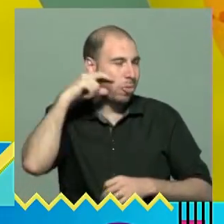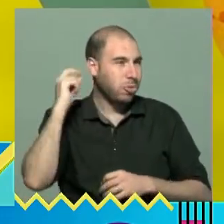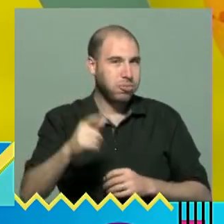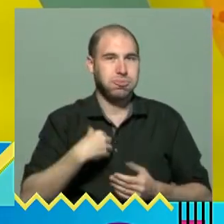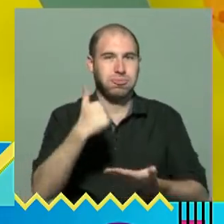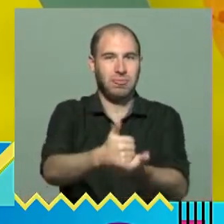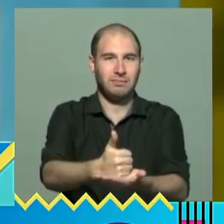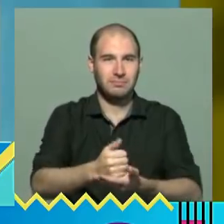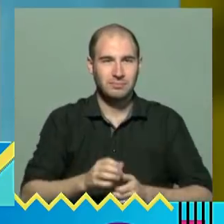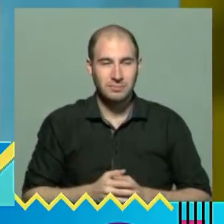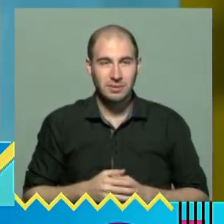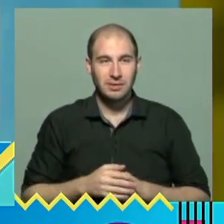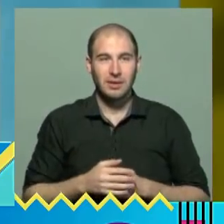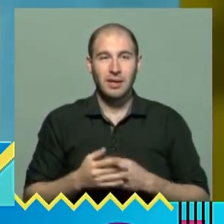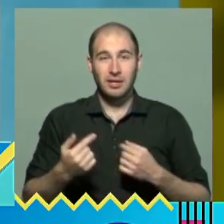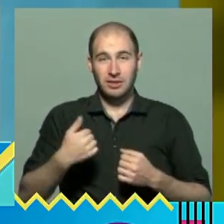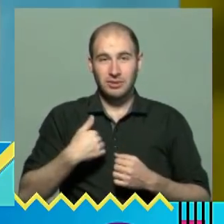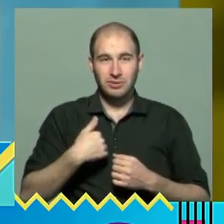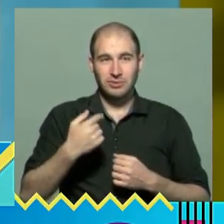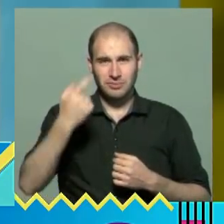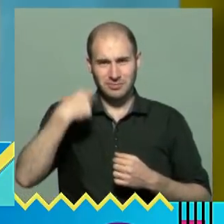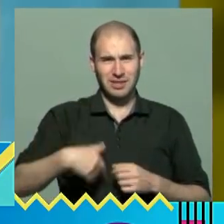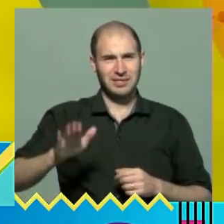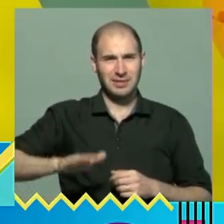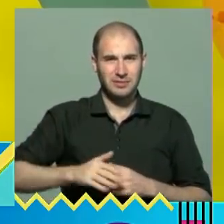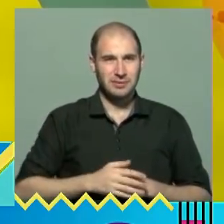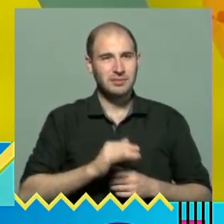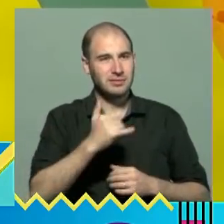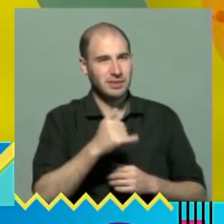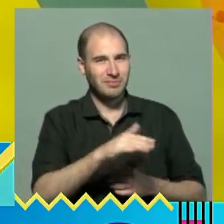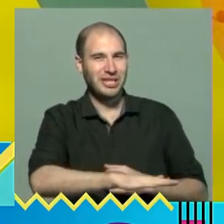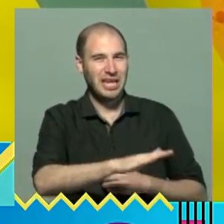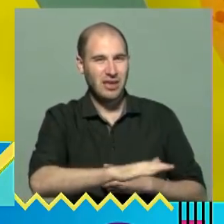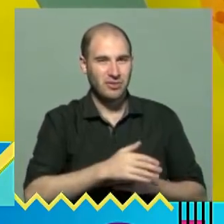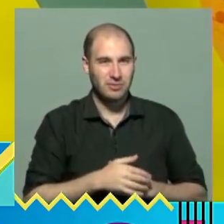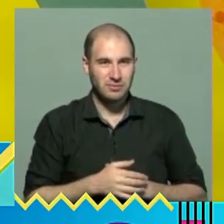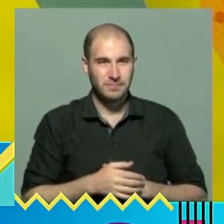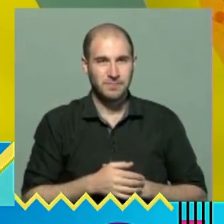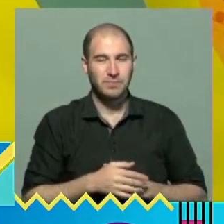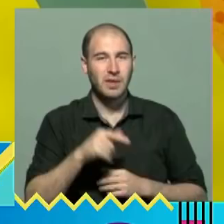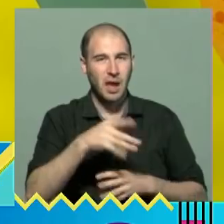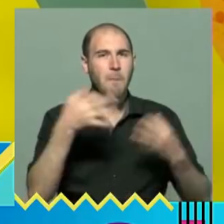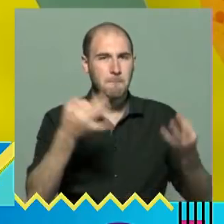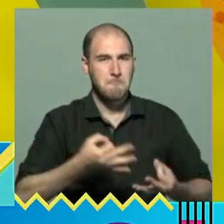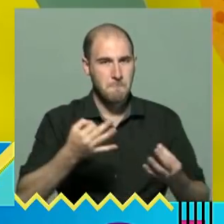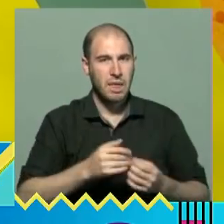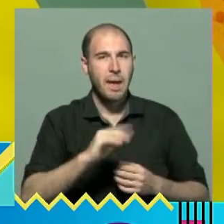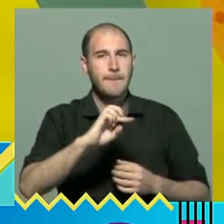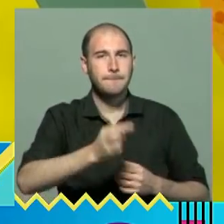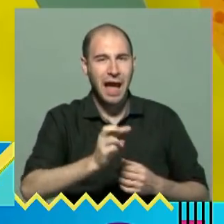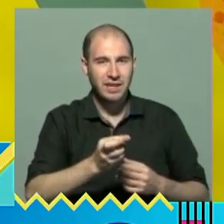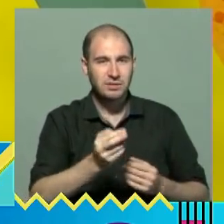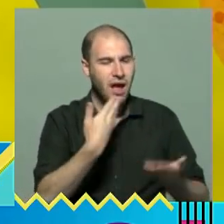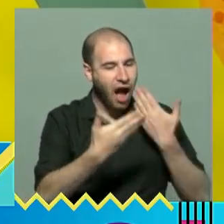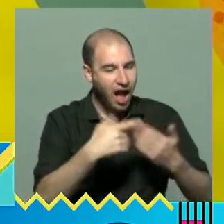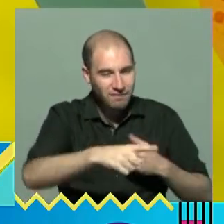pasar al frente. Por eso, pero digo, claro, yo pensando yo creo que naturalmente naturalmente sí, cuando sos niño Entonces está bueno esto de que los padres lo puedan